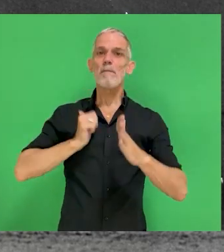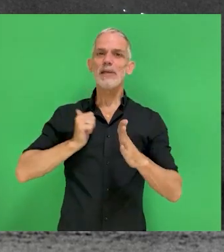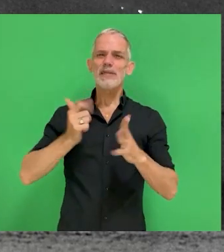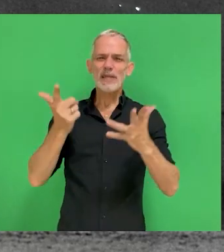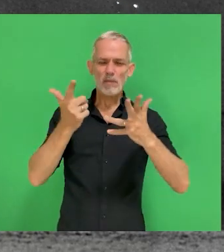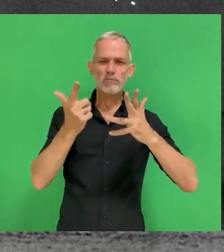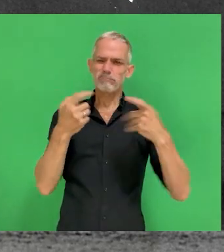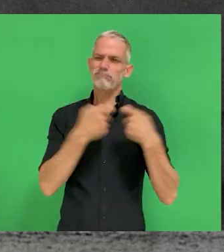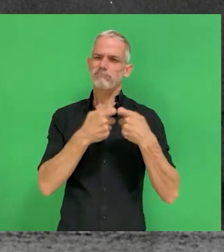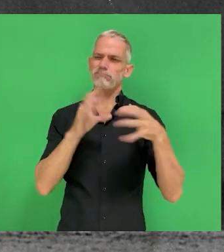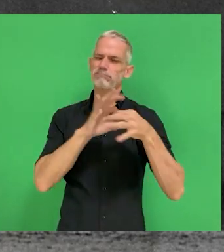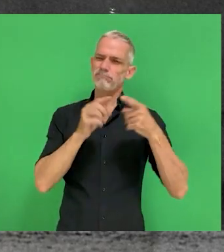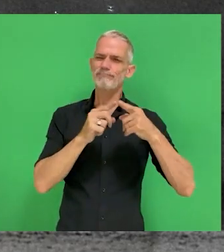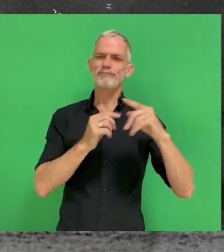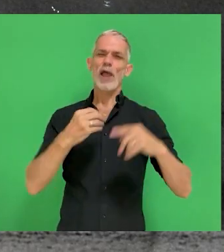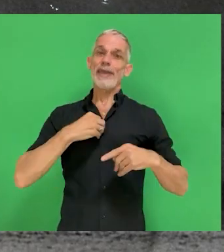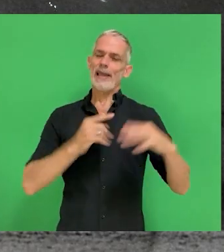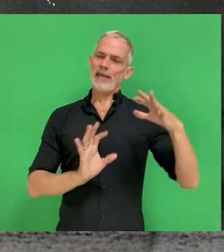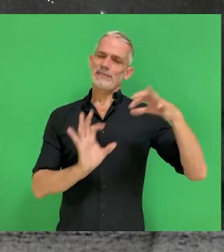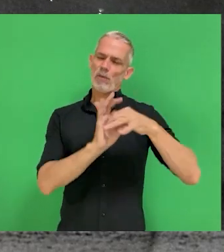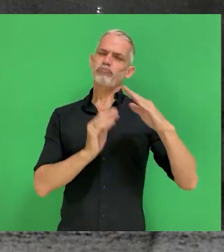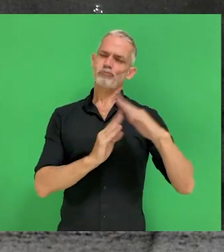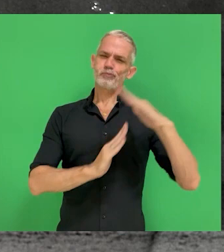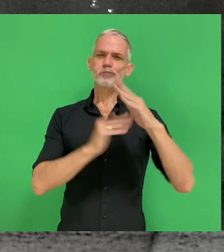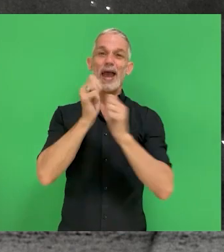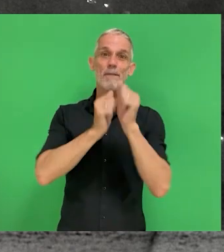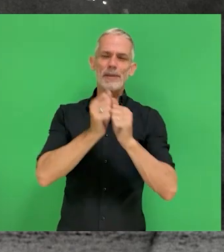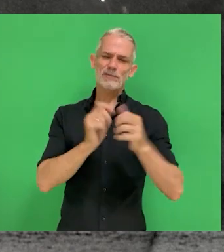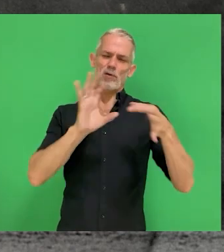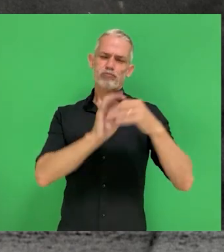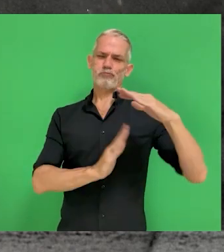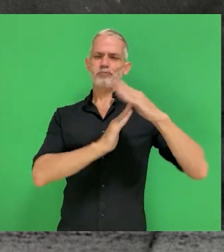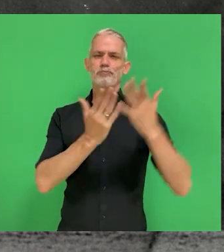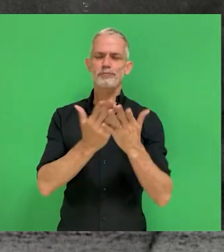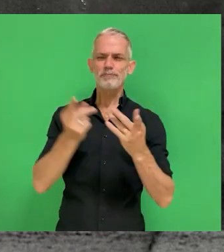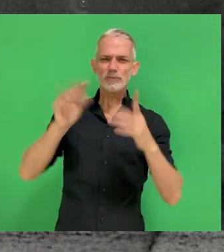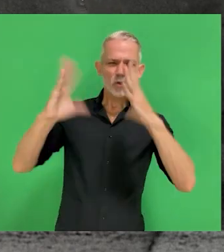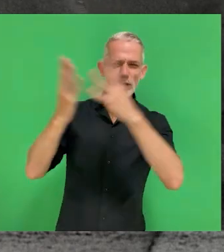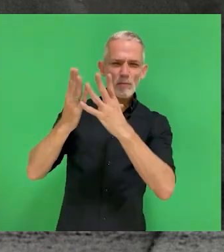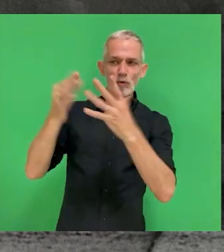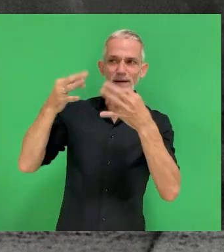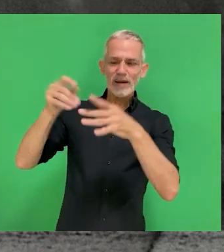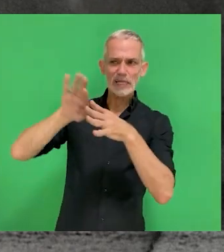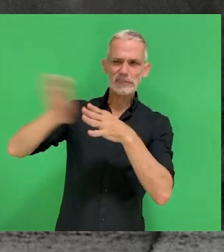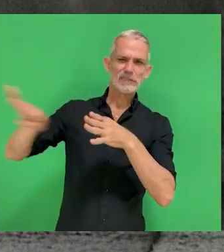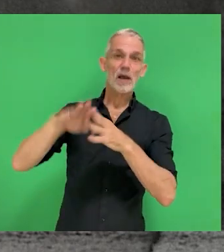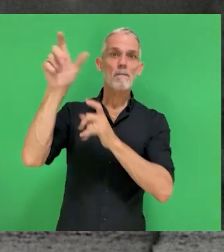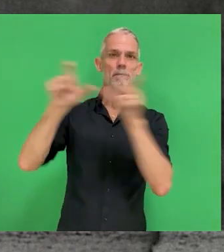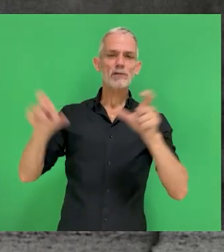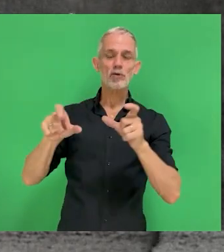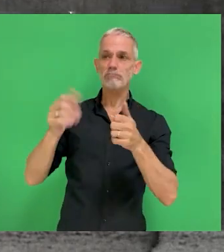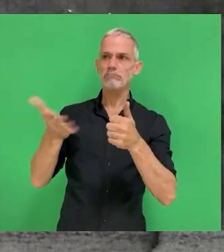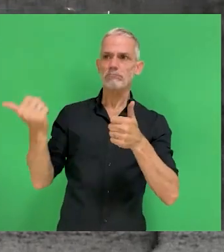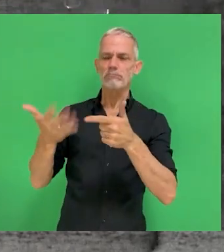en connivencia con las cúpulas eclesiásticas y empresariales, suprimirían del mundo real, serían personas.